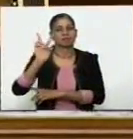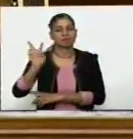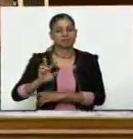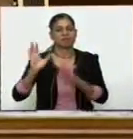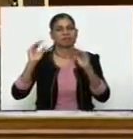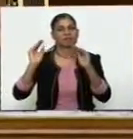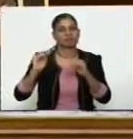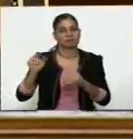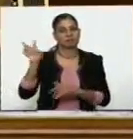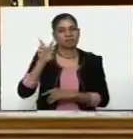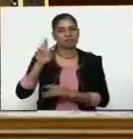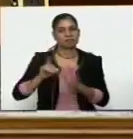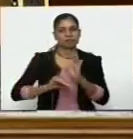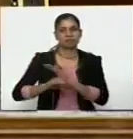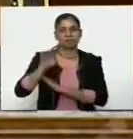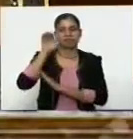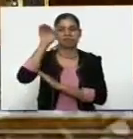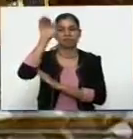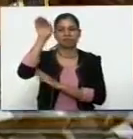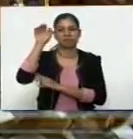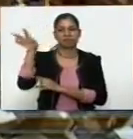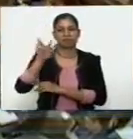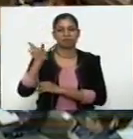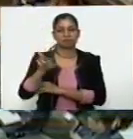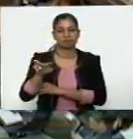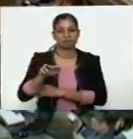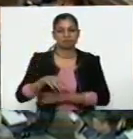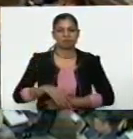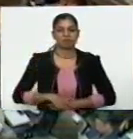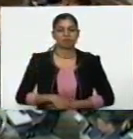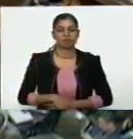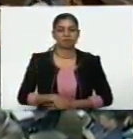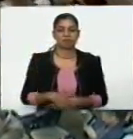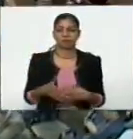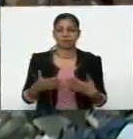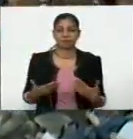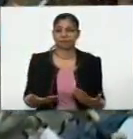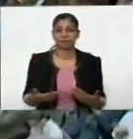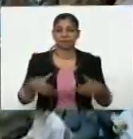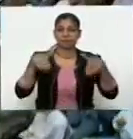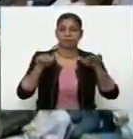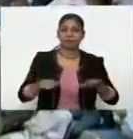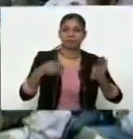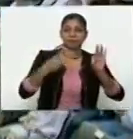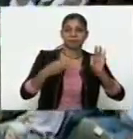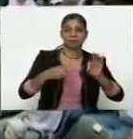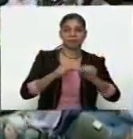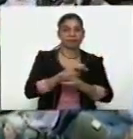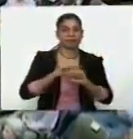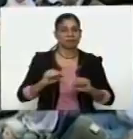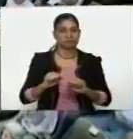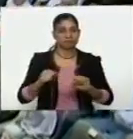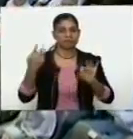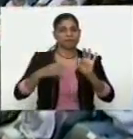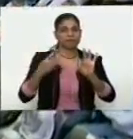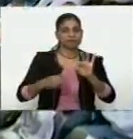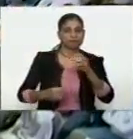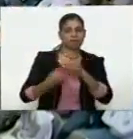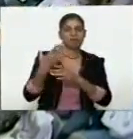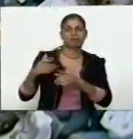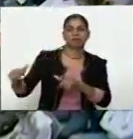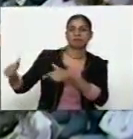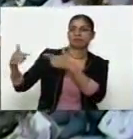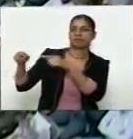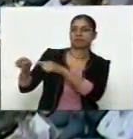nuestro país y el futuro para nuestra patria. No hay forma que lo detengan. Bueno, salió el Petro contra el zombie,